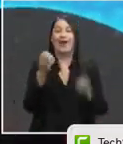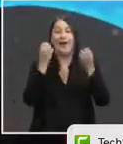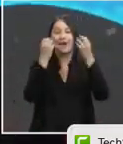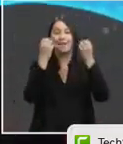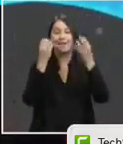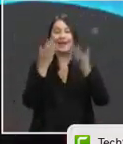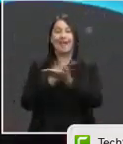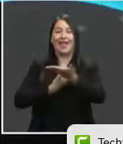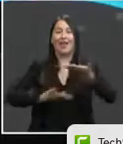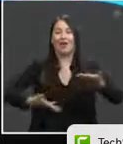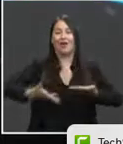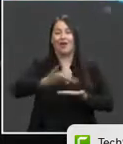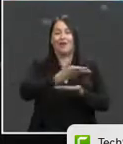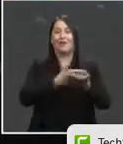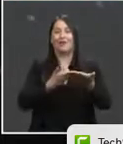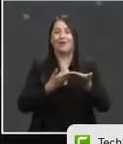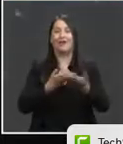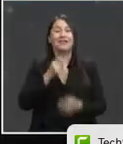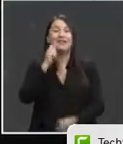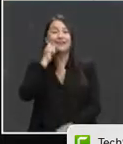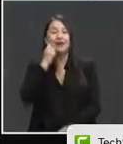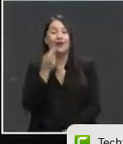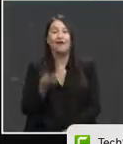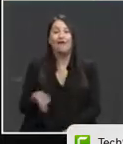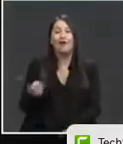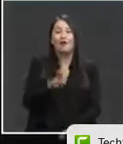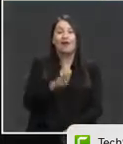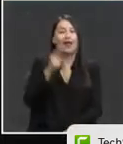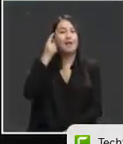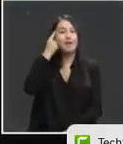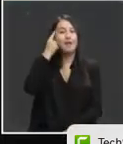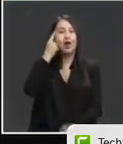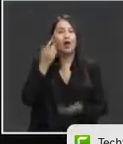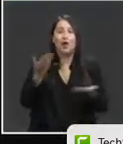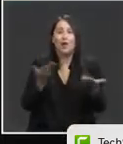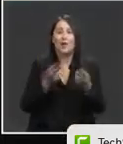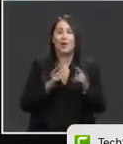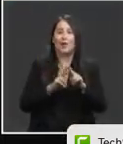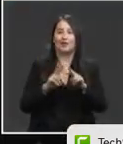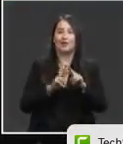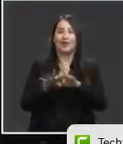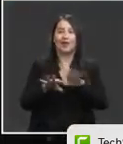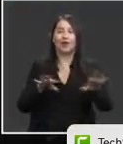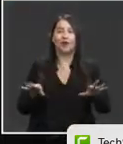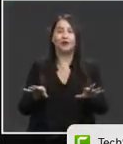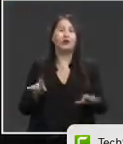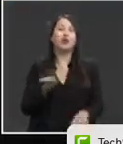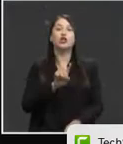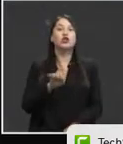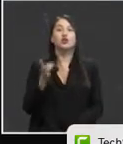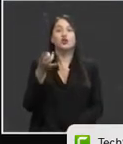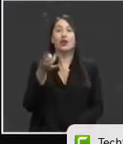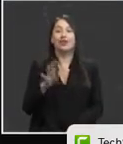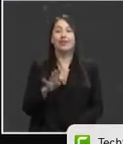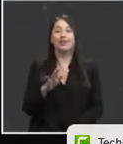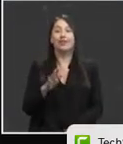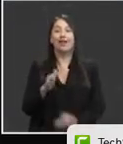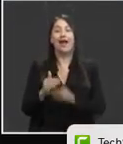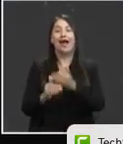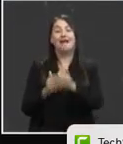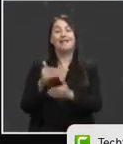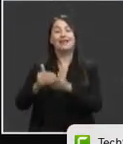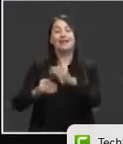convivir, significa replantearnos la forma de hacer las cosas. no solo los últimos avances de la tecnología